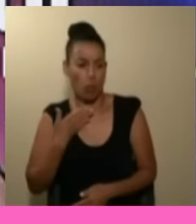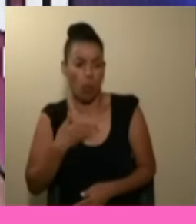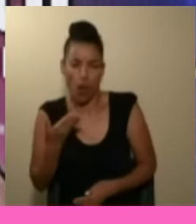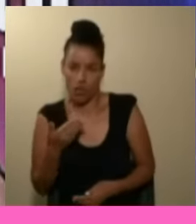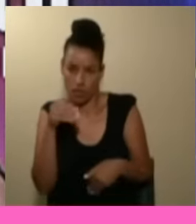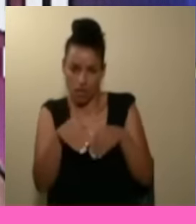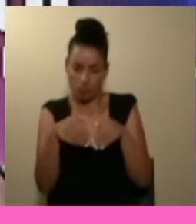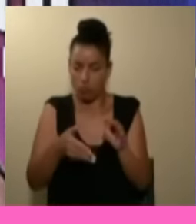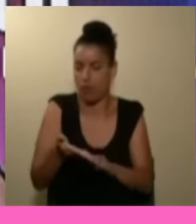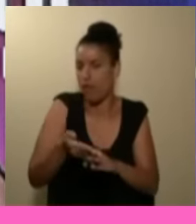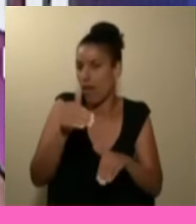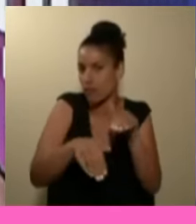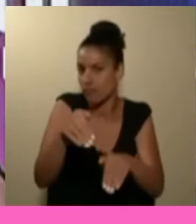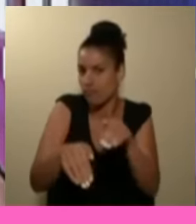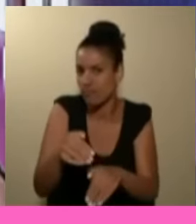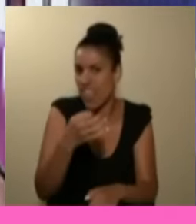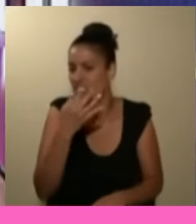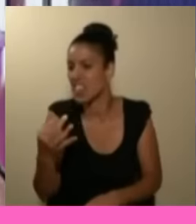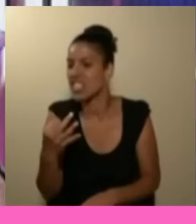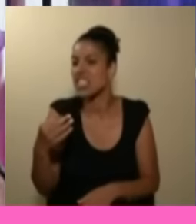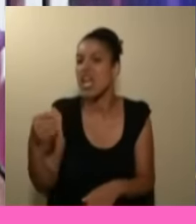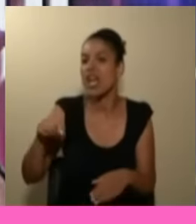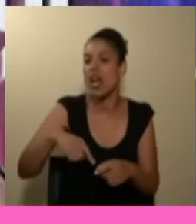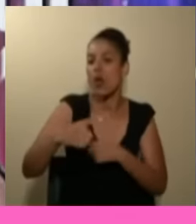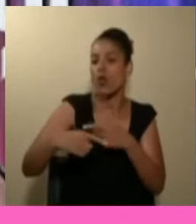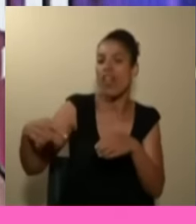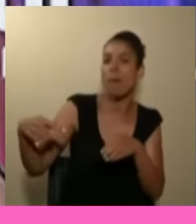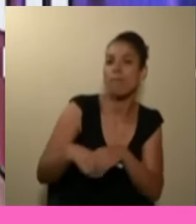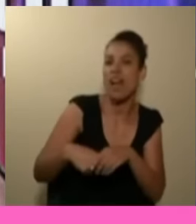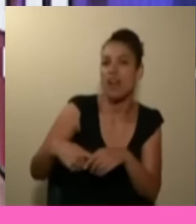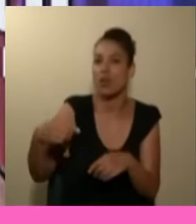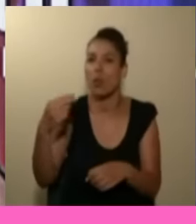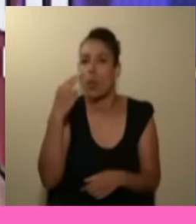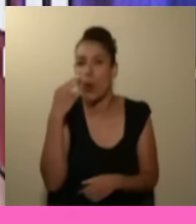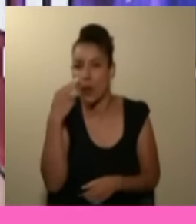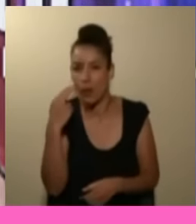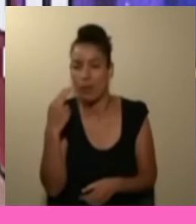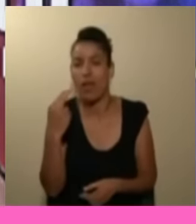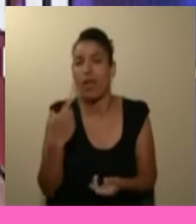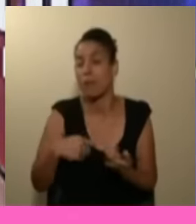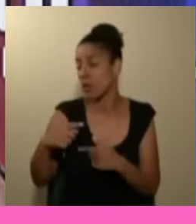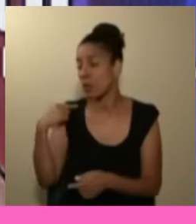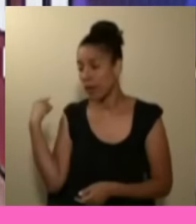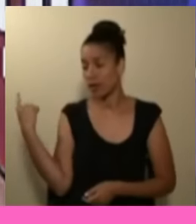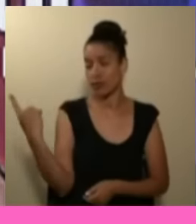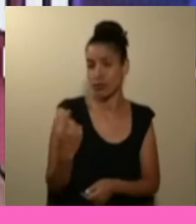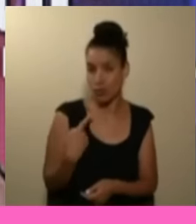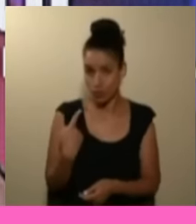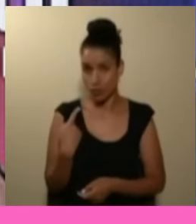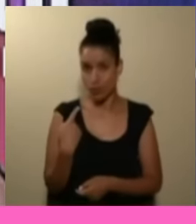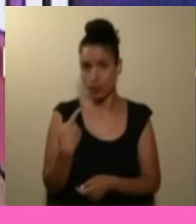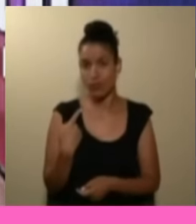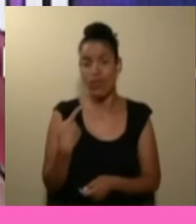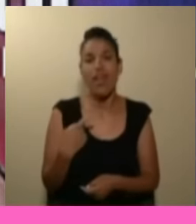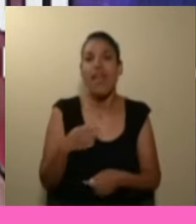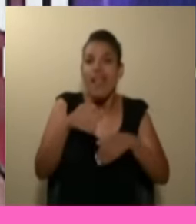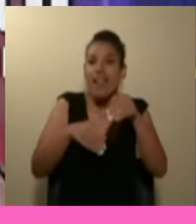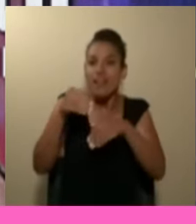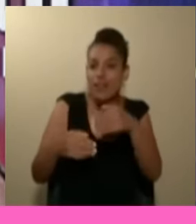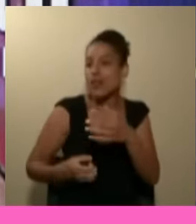referéndum. Dice que es un palo en la rueda. Sin embargo, para nosotros, el referéndum es la expresión de la